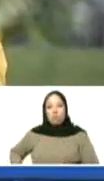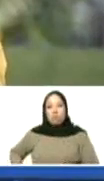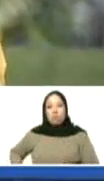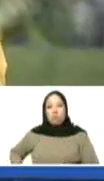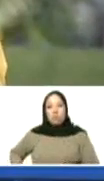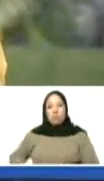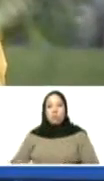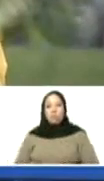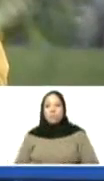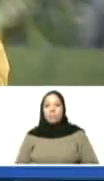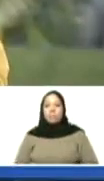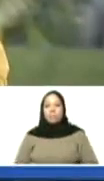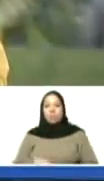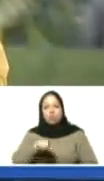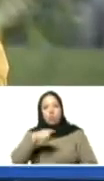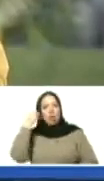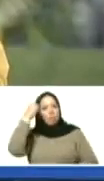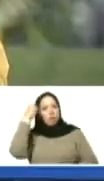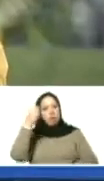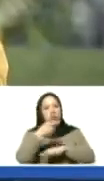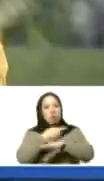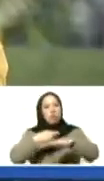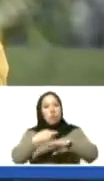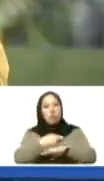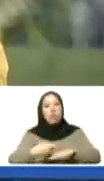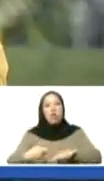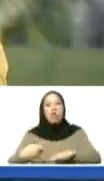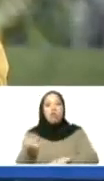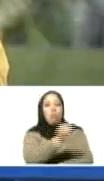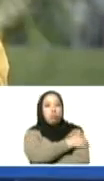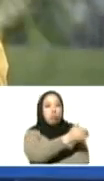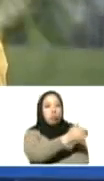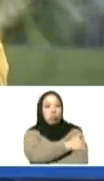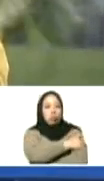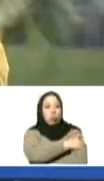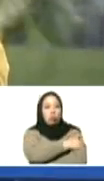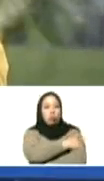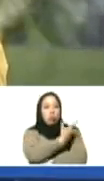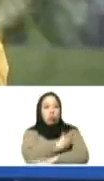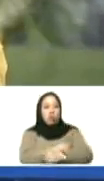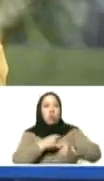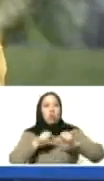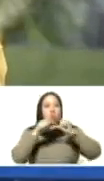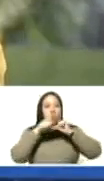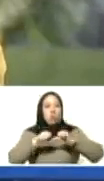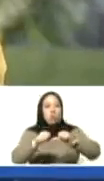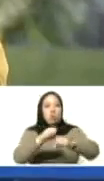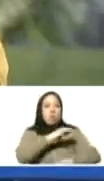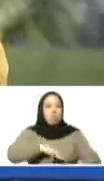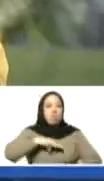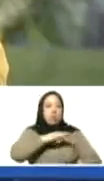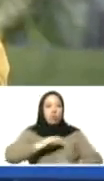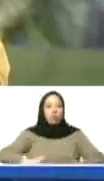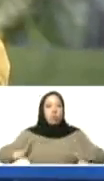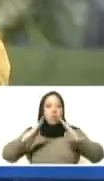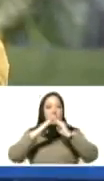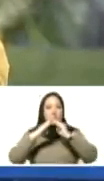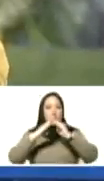¿Ustedes creen que en un gobierno de la derecha, un gobierno capitalista, se continuaría la gran misión Vivienda